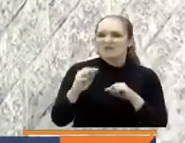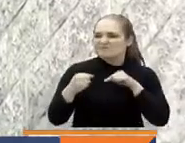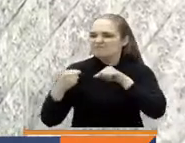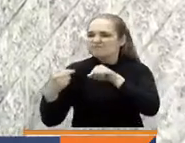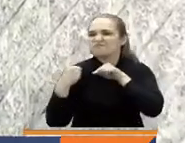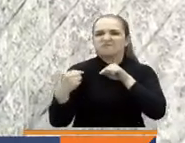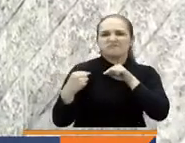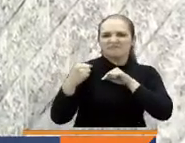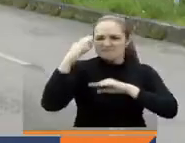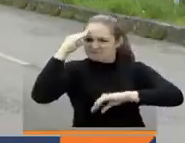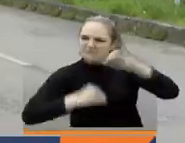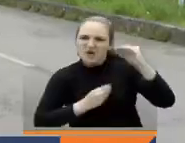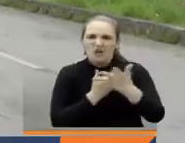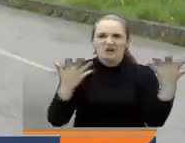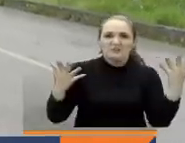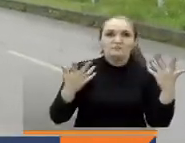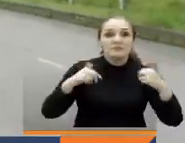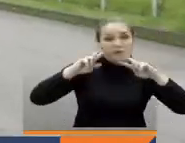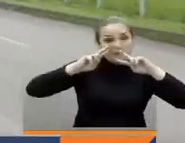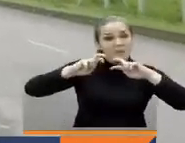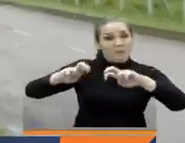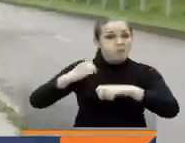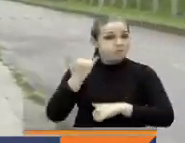La policía judicial ya adelanta la investigación.